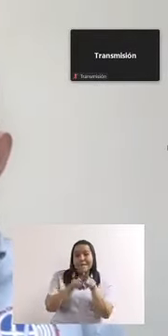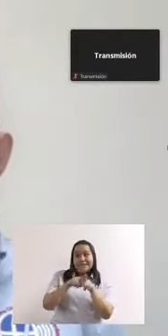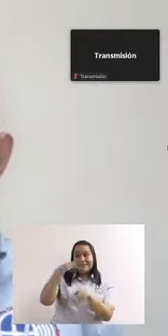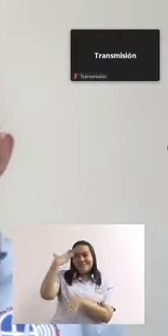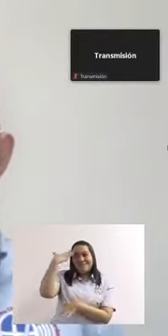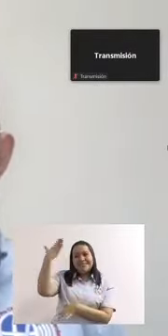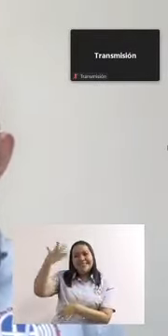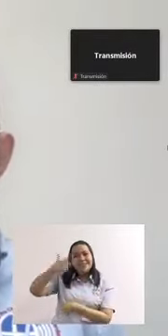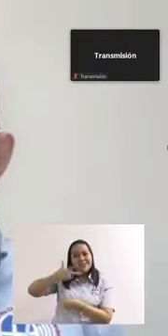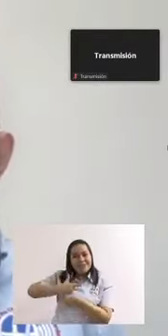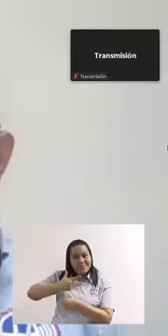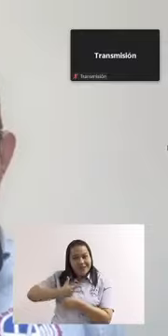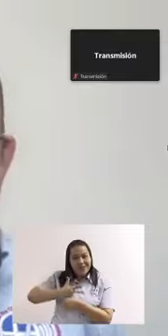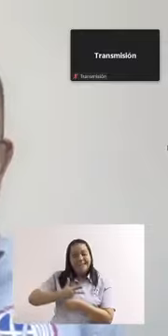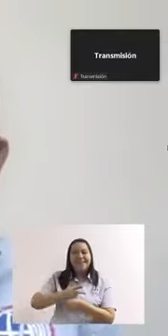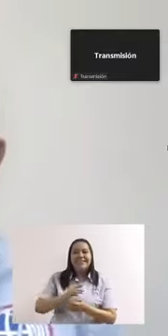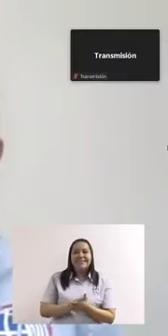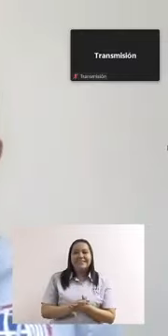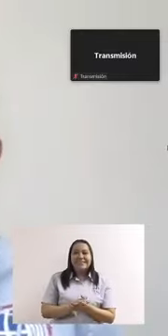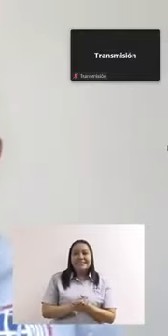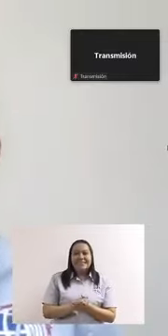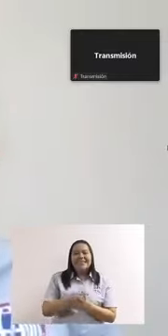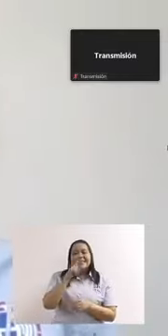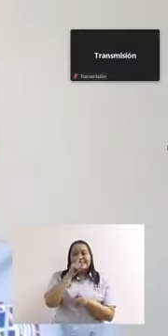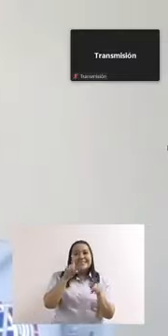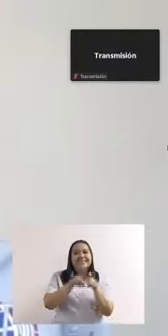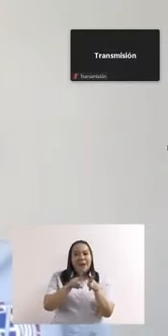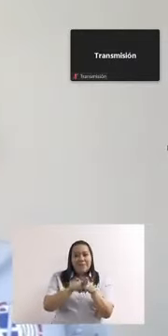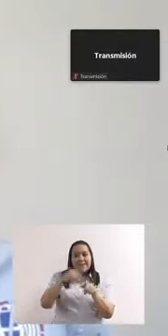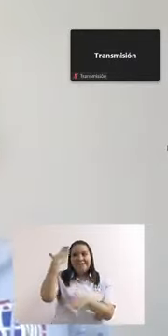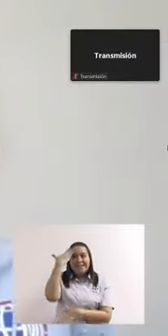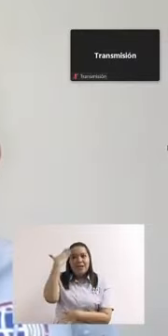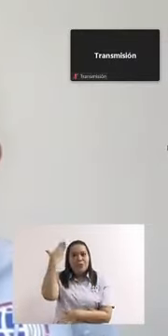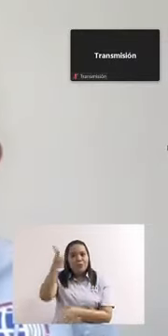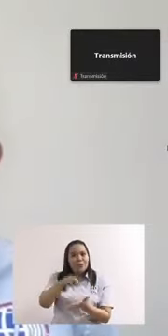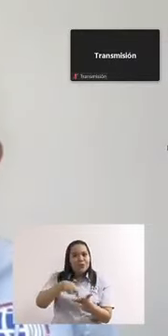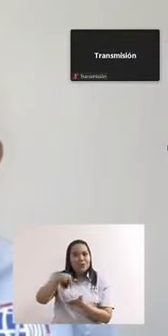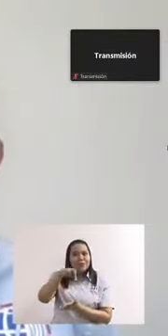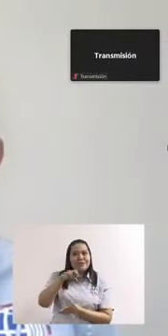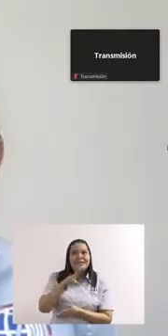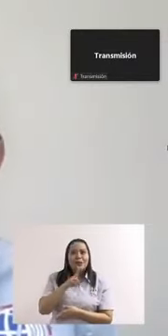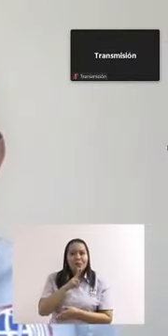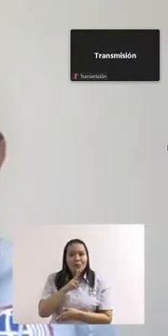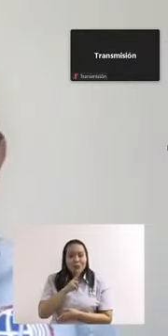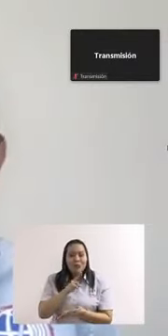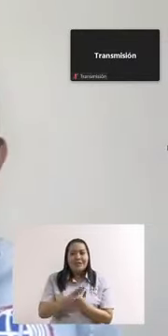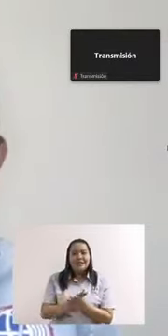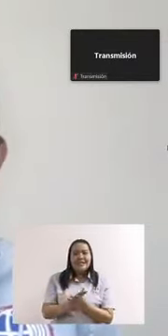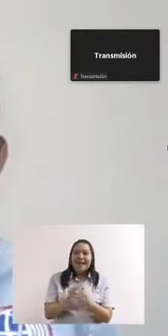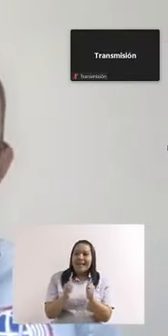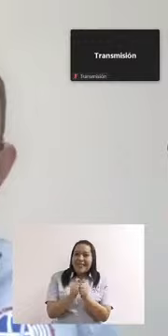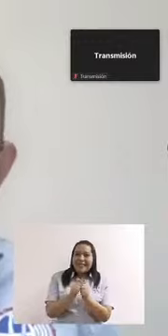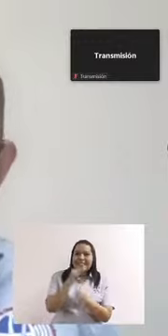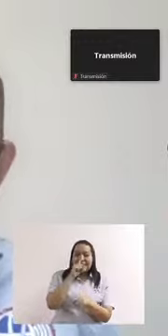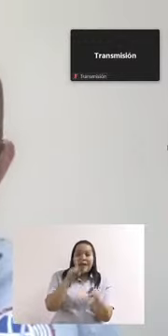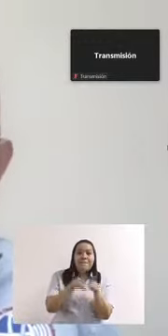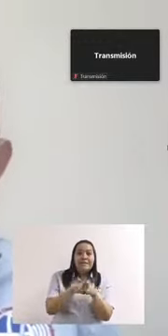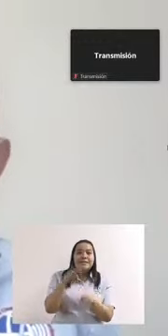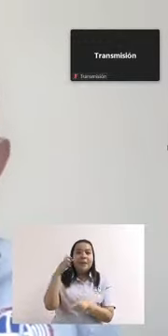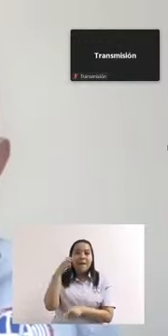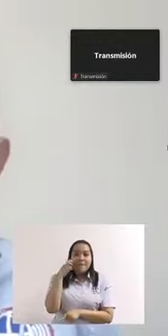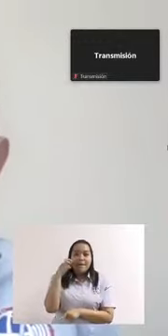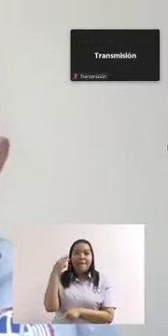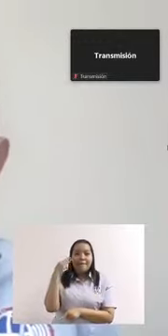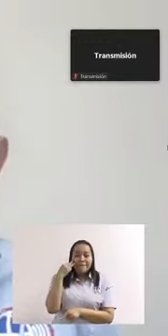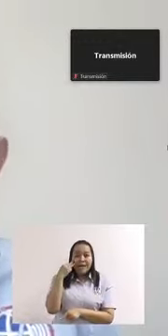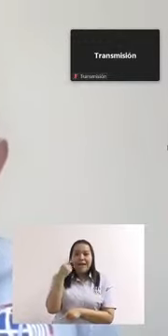también de su equipo de CIRE, dicen saludos desde Honduras. Hay algunos padres de familia de personas, de niños sordos que le